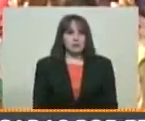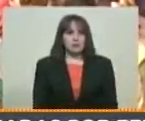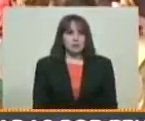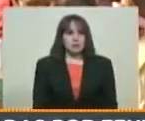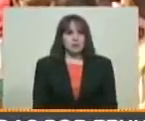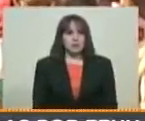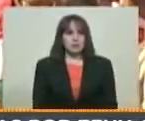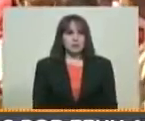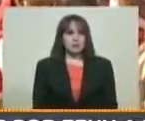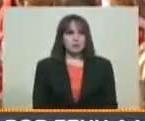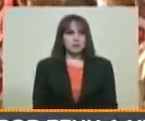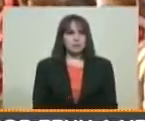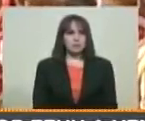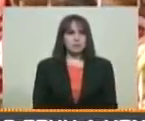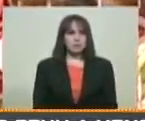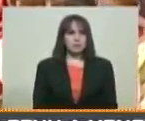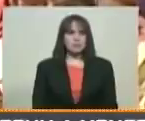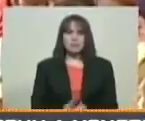aterdece.